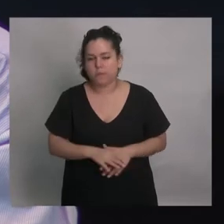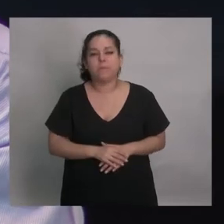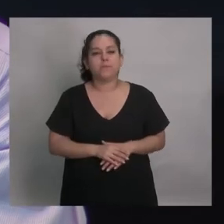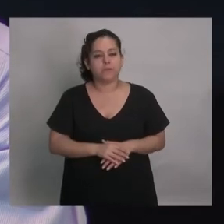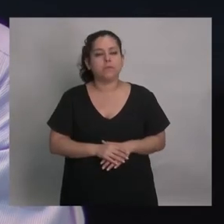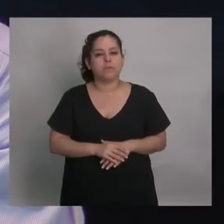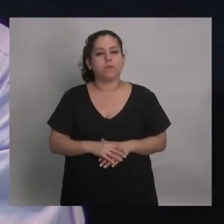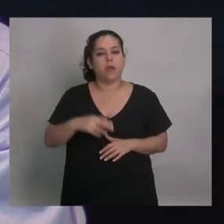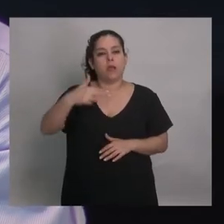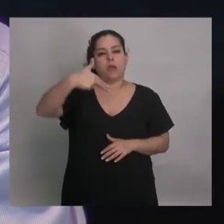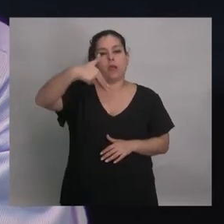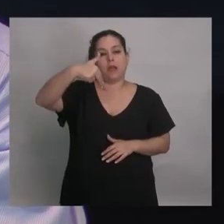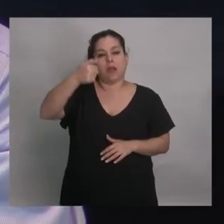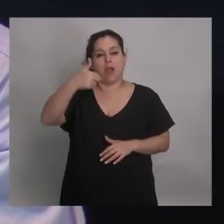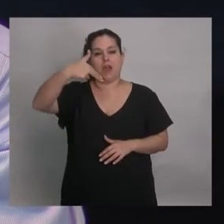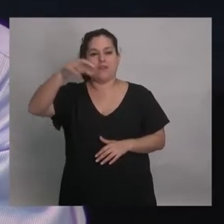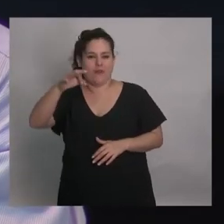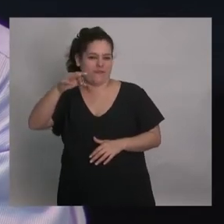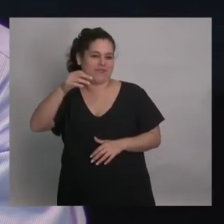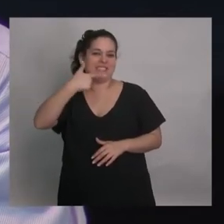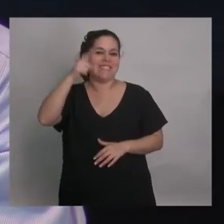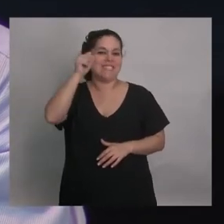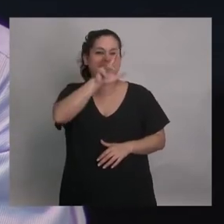aldán o joan manuel serrat